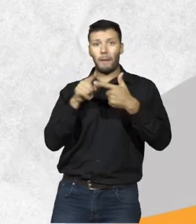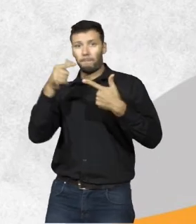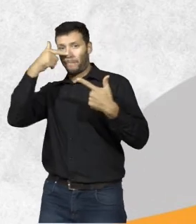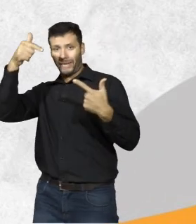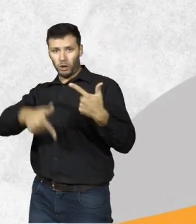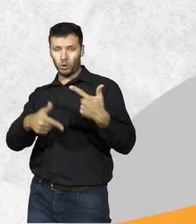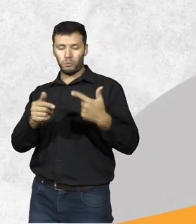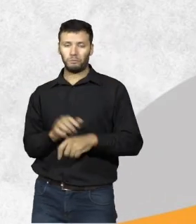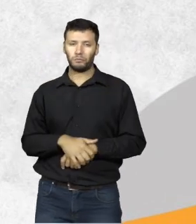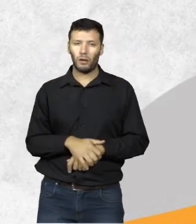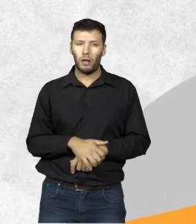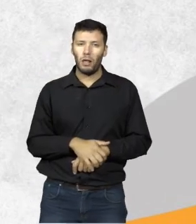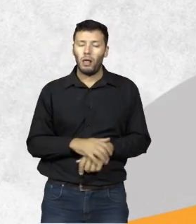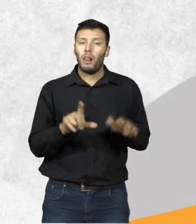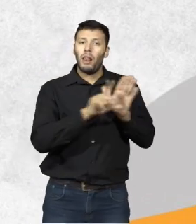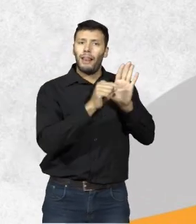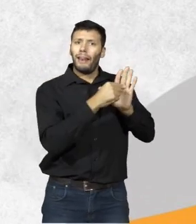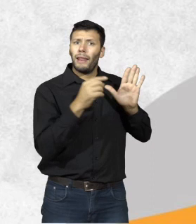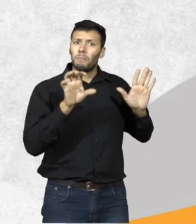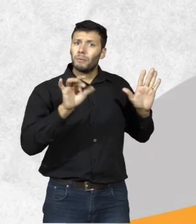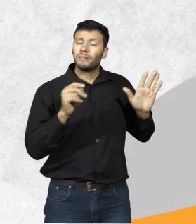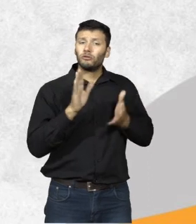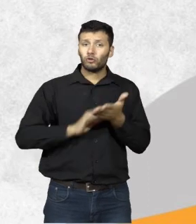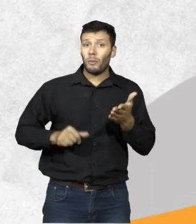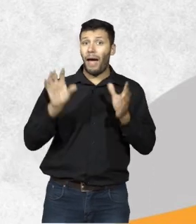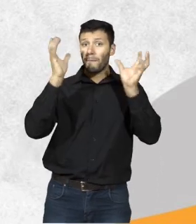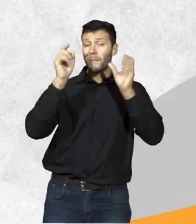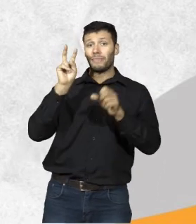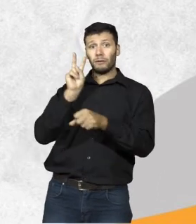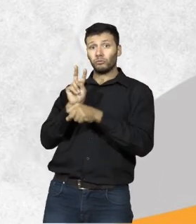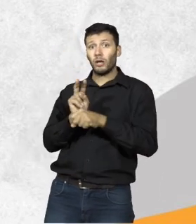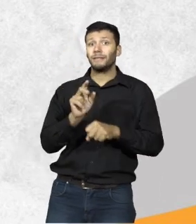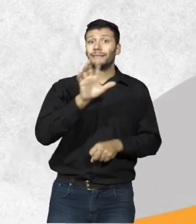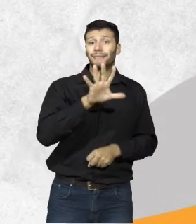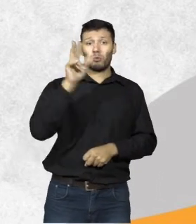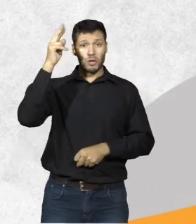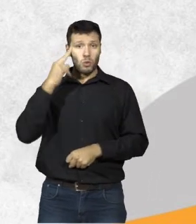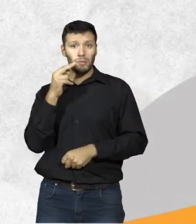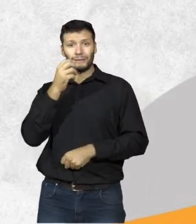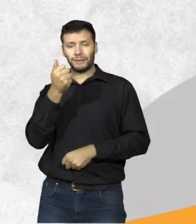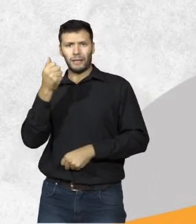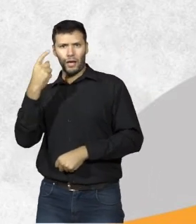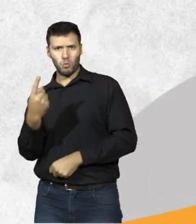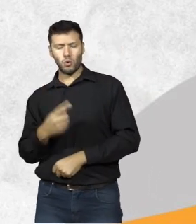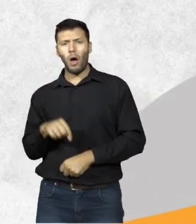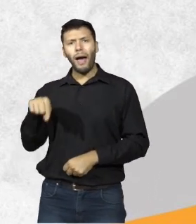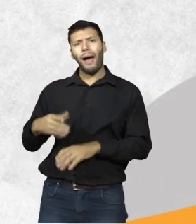la ley provincial de preservación del ambiente, la 5961, fue anterior a la Ley General del